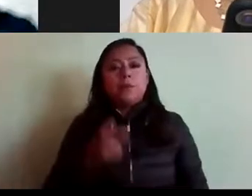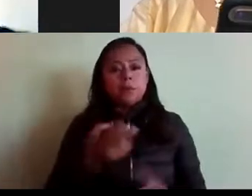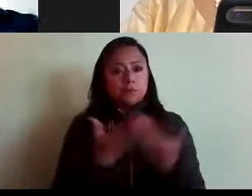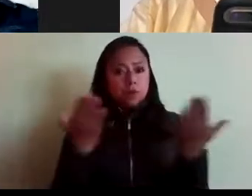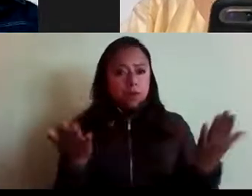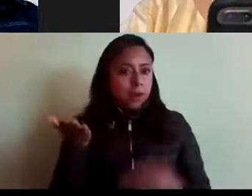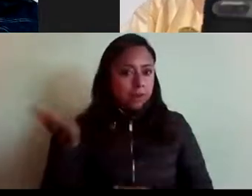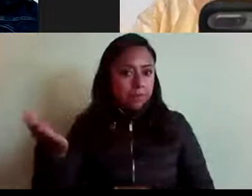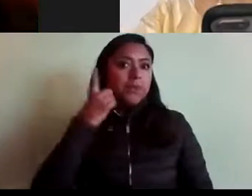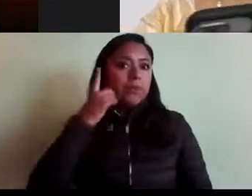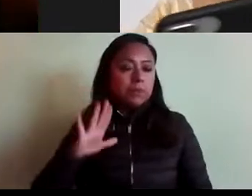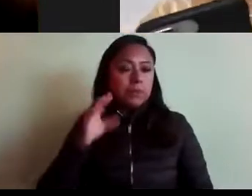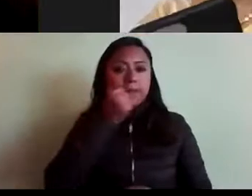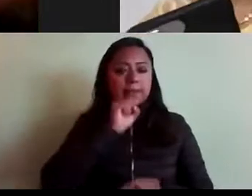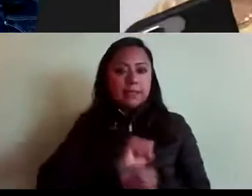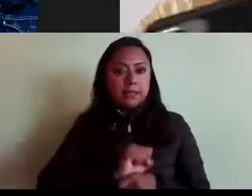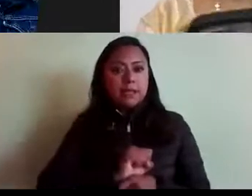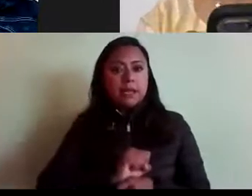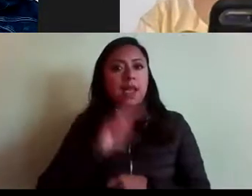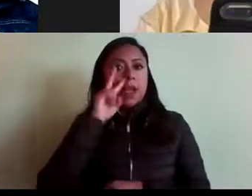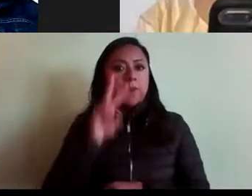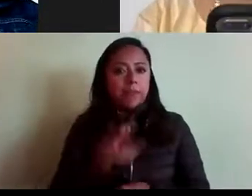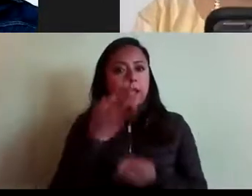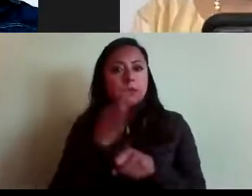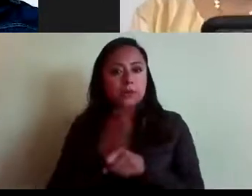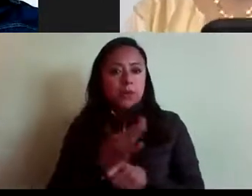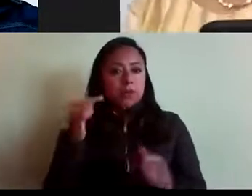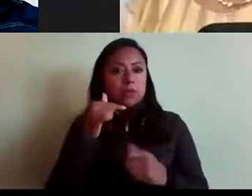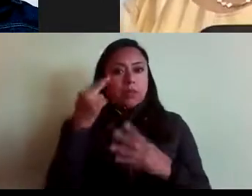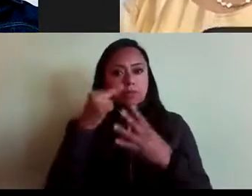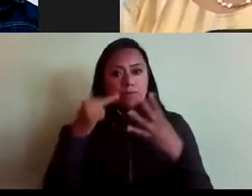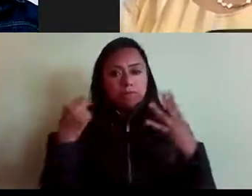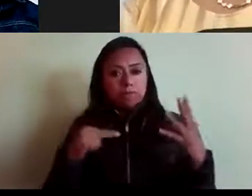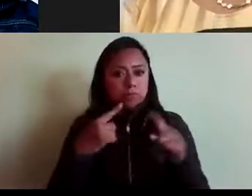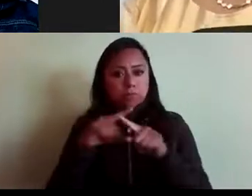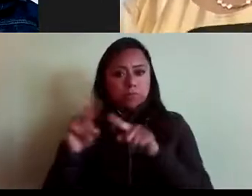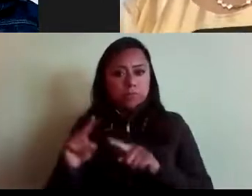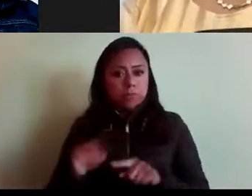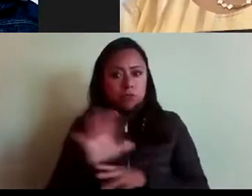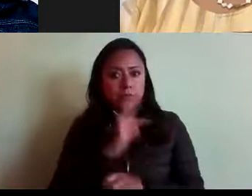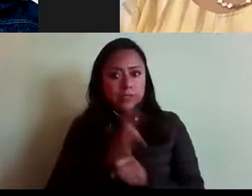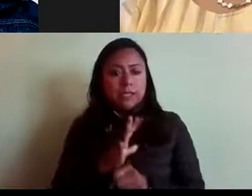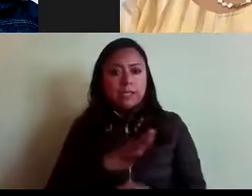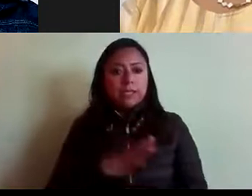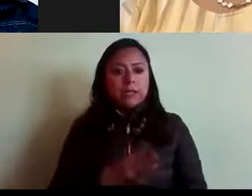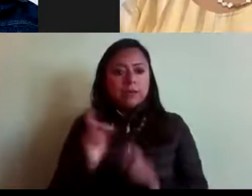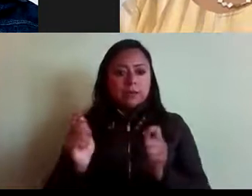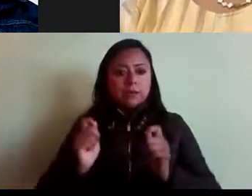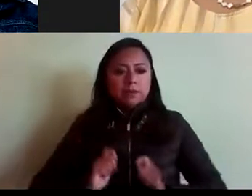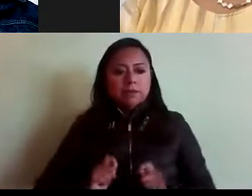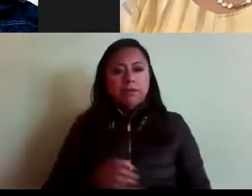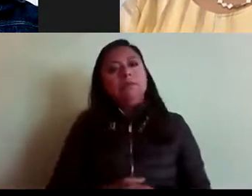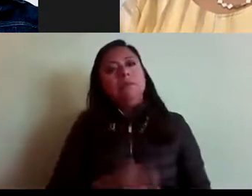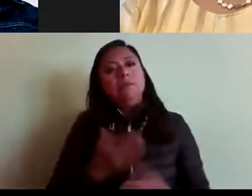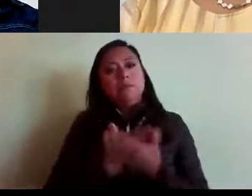diputada secretaria verificar si existe el poro correspondiente. La diputada presidenta, por instrucciones de la presidencia, se procede